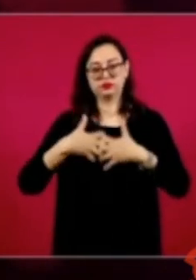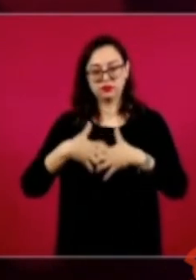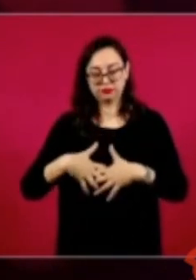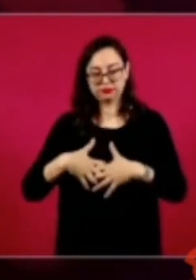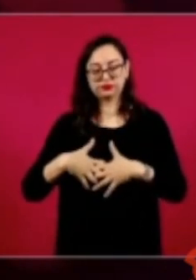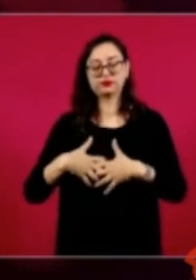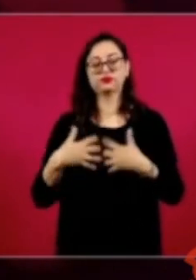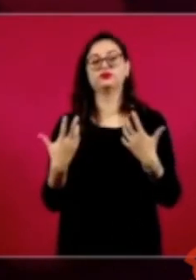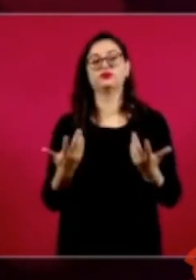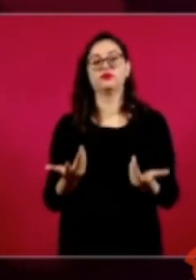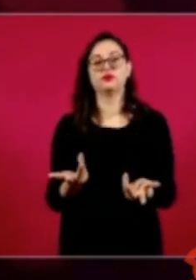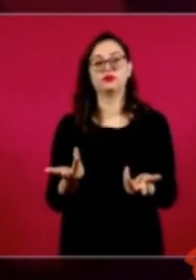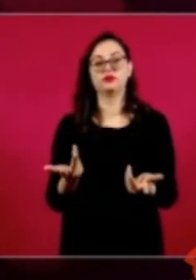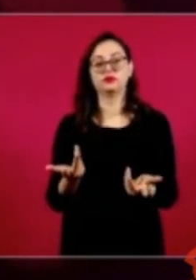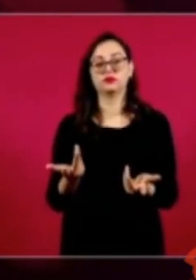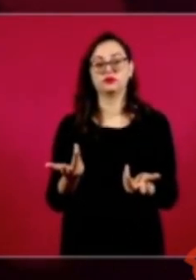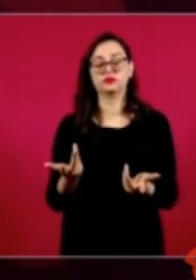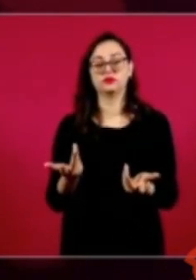Significa